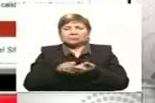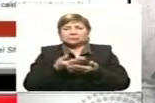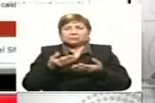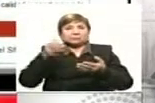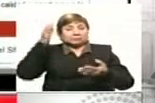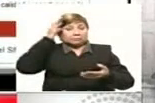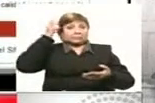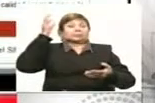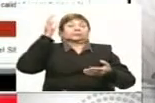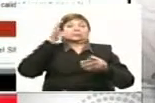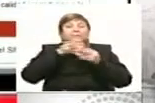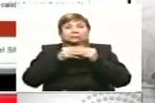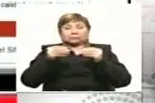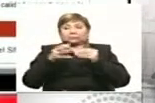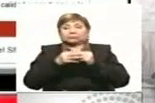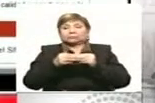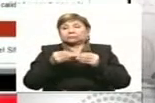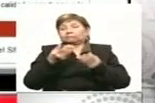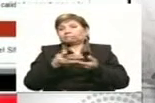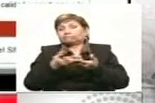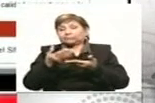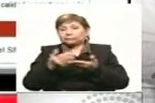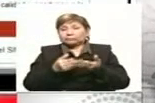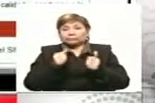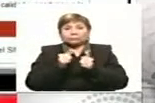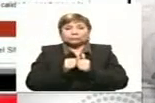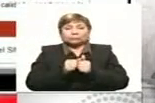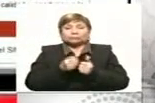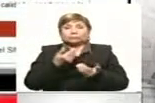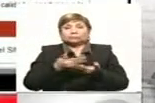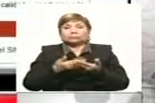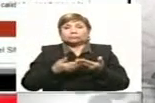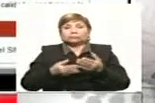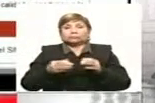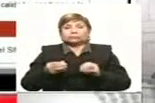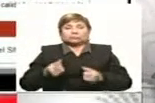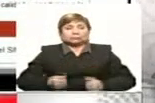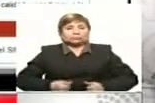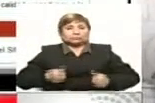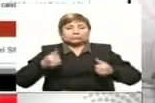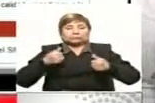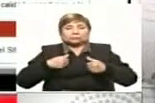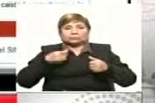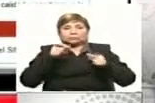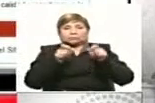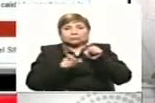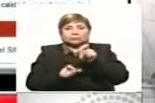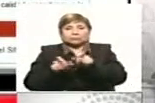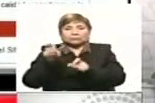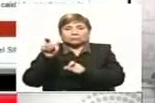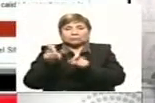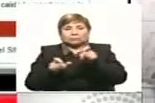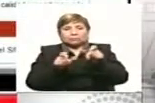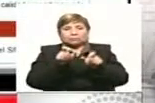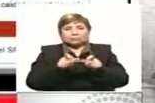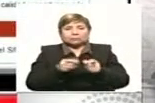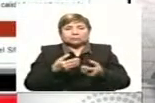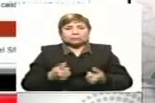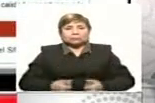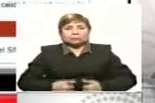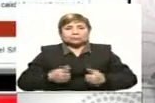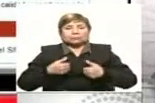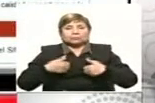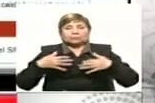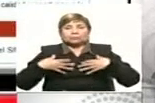las capacidades productivas, generación de mejoras en las condiciones de vida de la población, preservación de la vida y de la